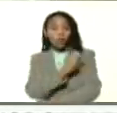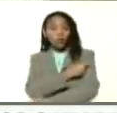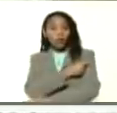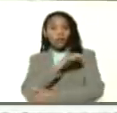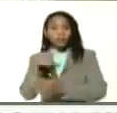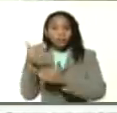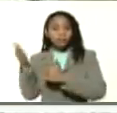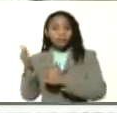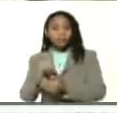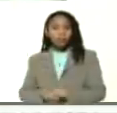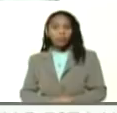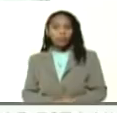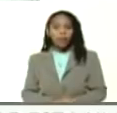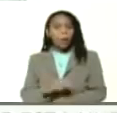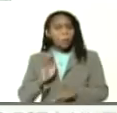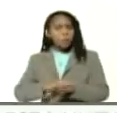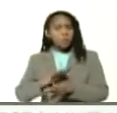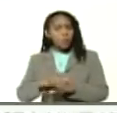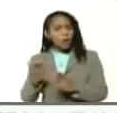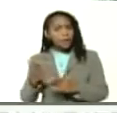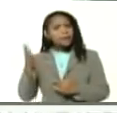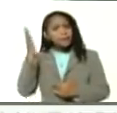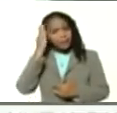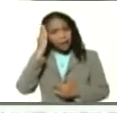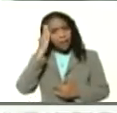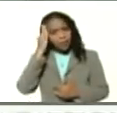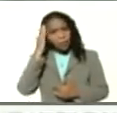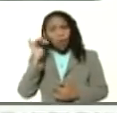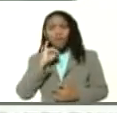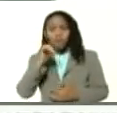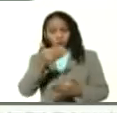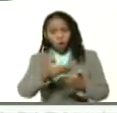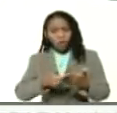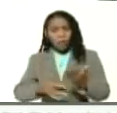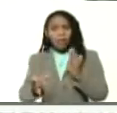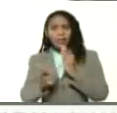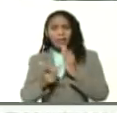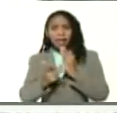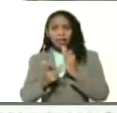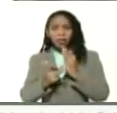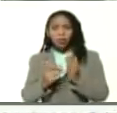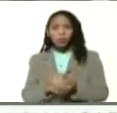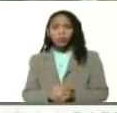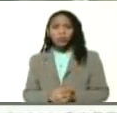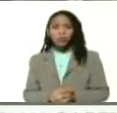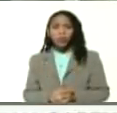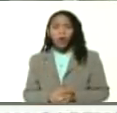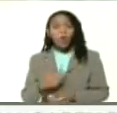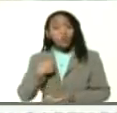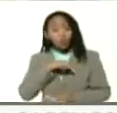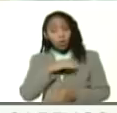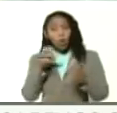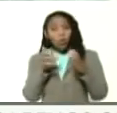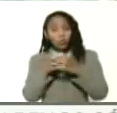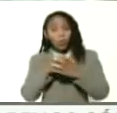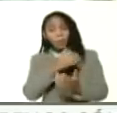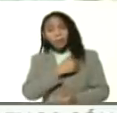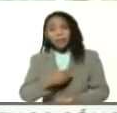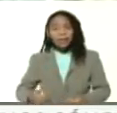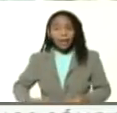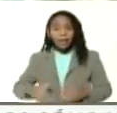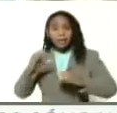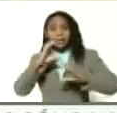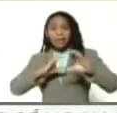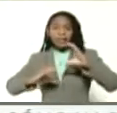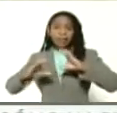AstraZeneca. Porque bueno, sabemos, tenemos informes técnicos, nuestra Comisión Presidencial